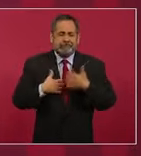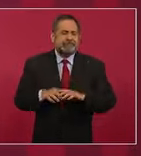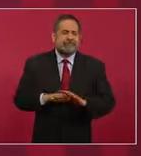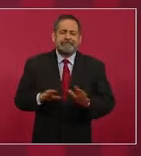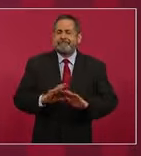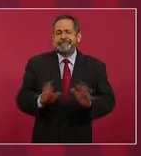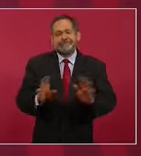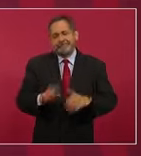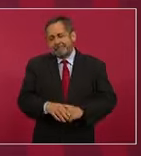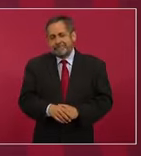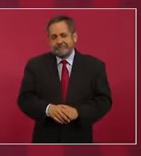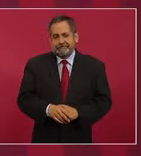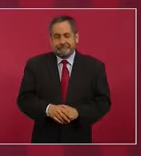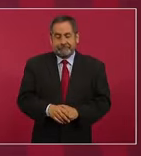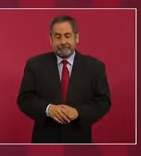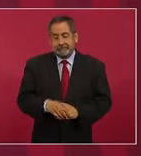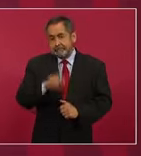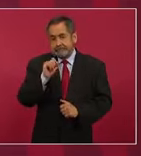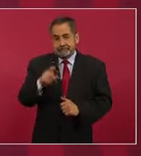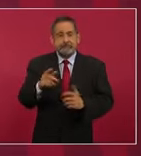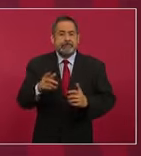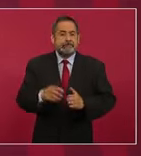porque también